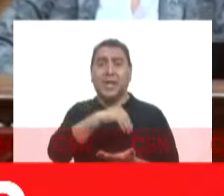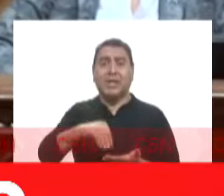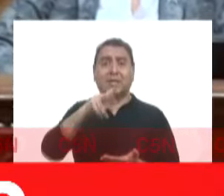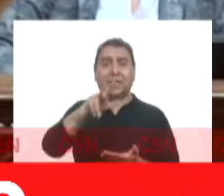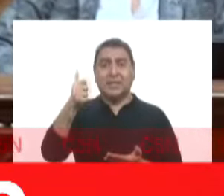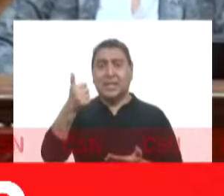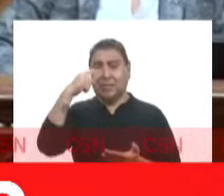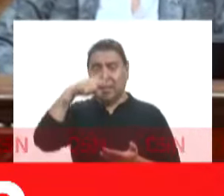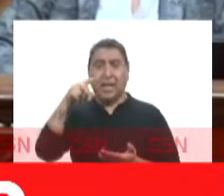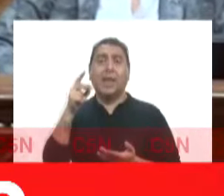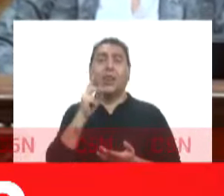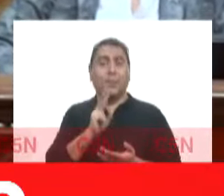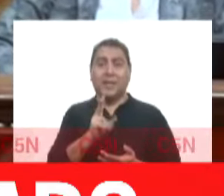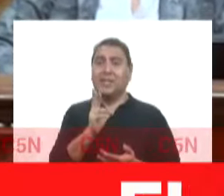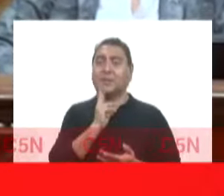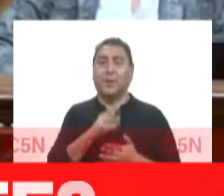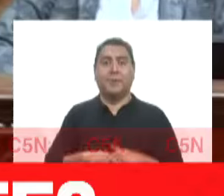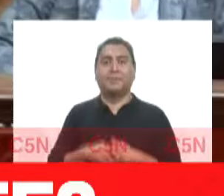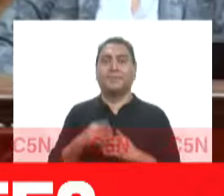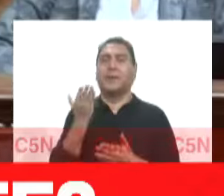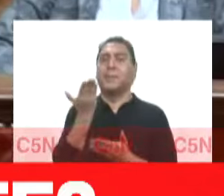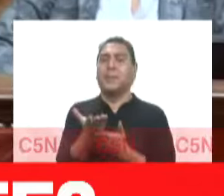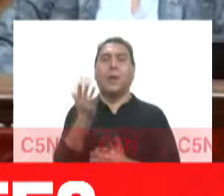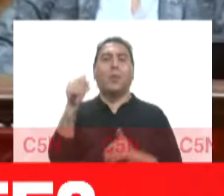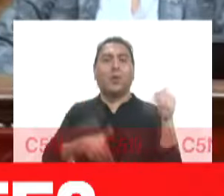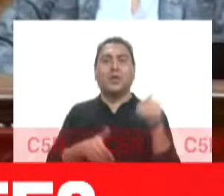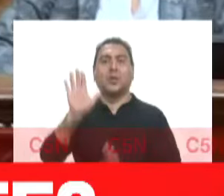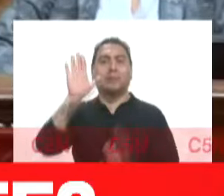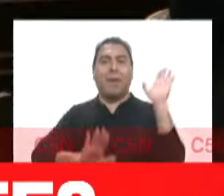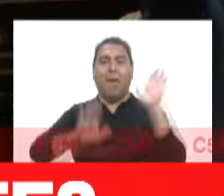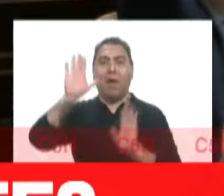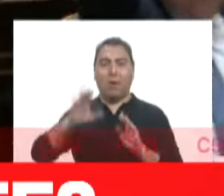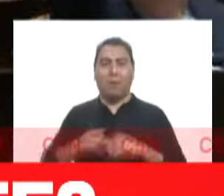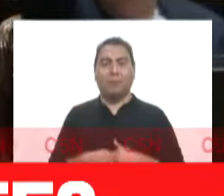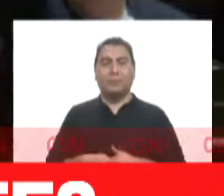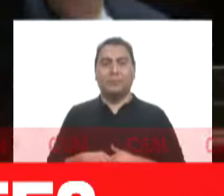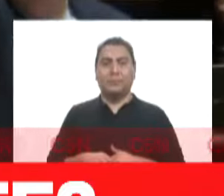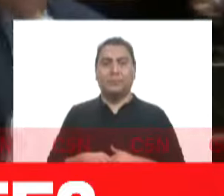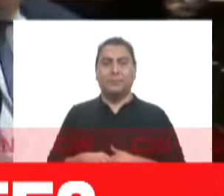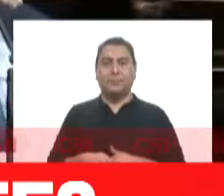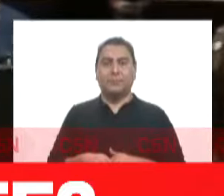19. Se lo somete a votación a mano alzada, por favor.